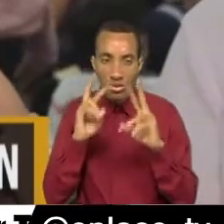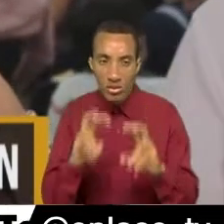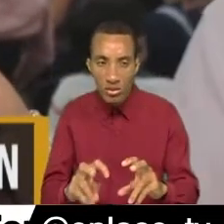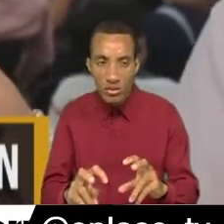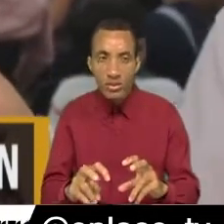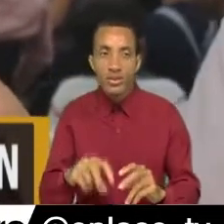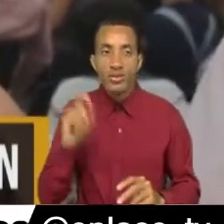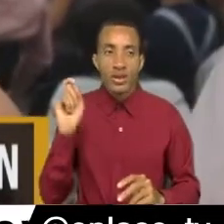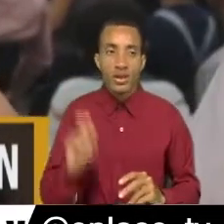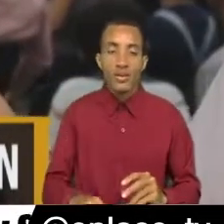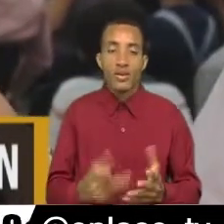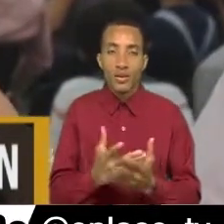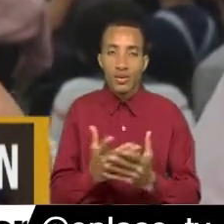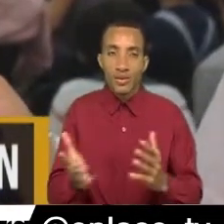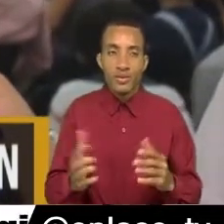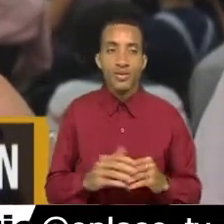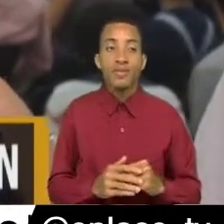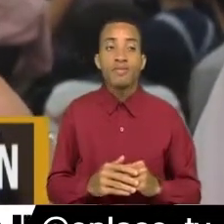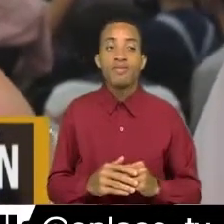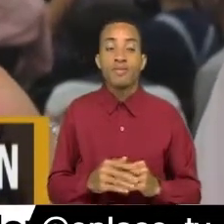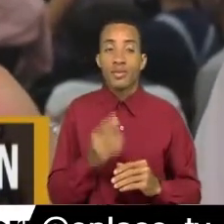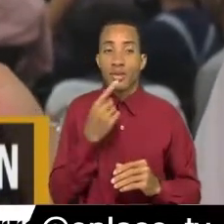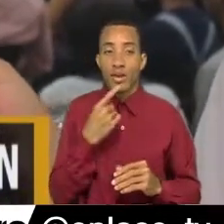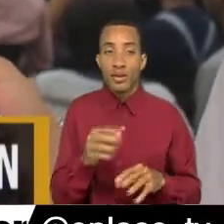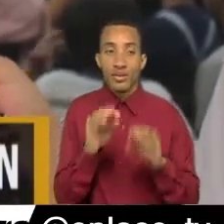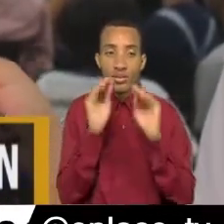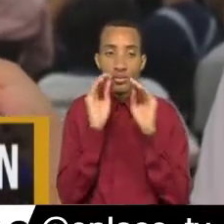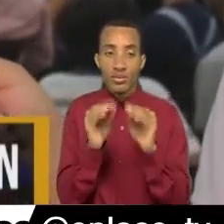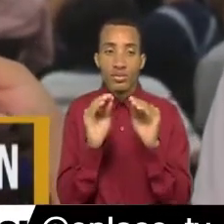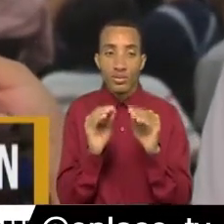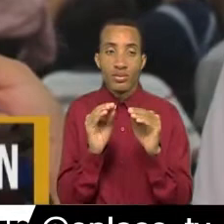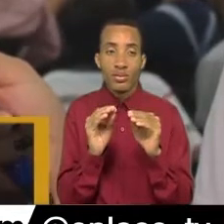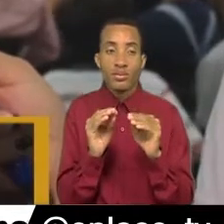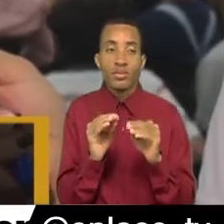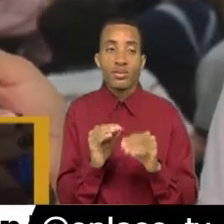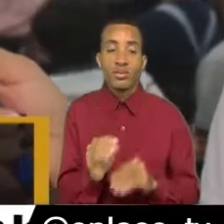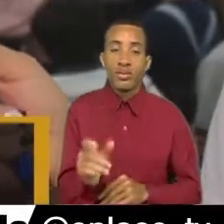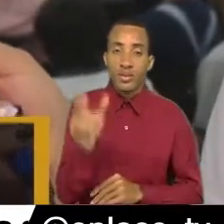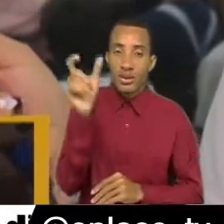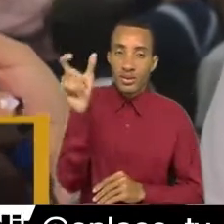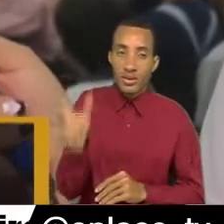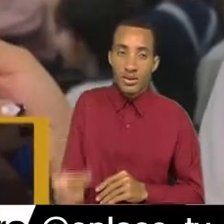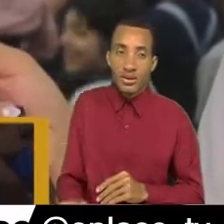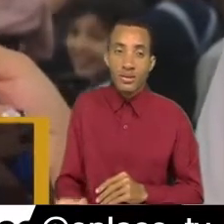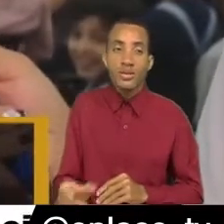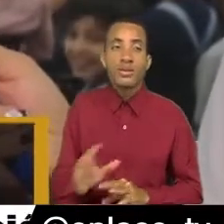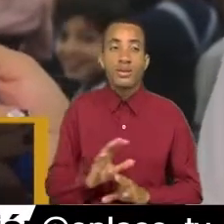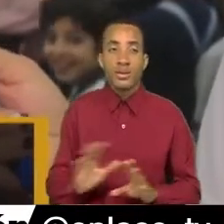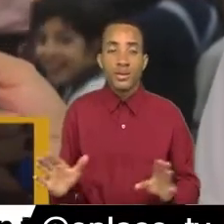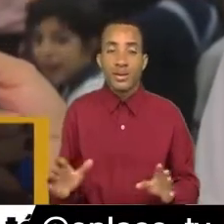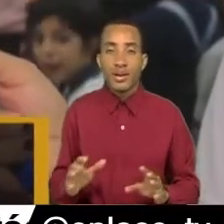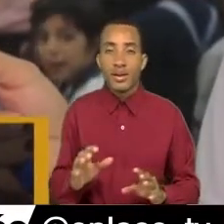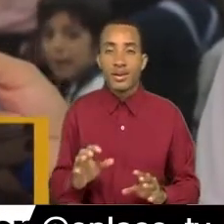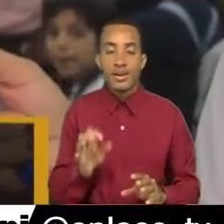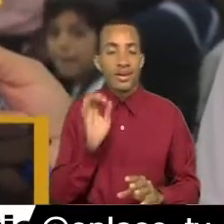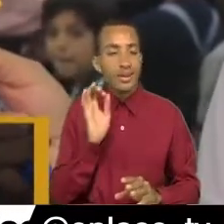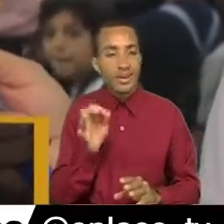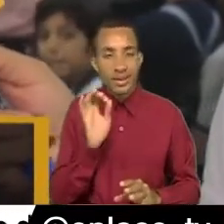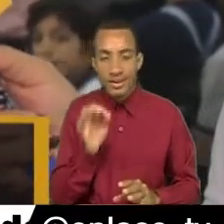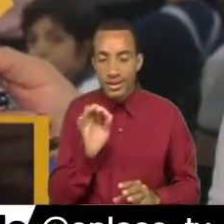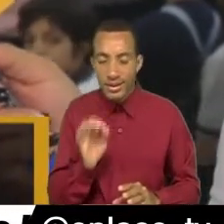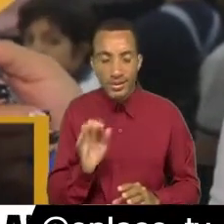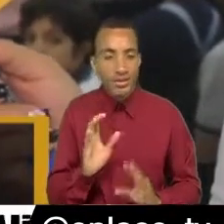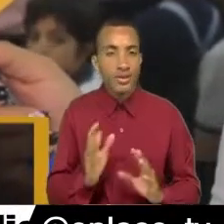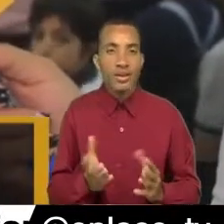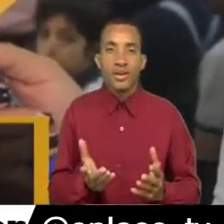el tratamiento, como lo decíamos en la capacitación, que la persona esté en mucha permanencia continuamente